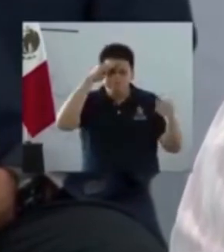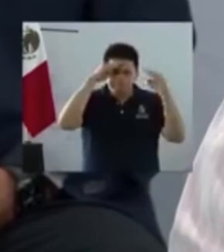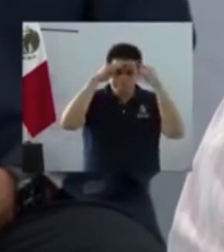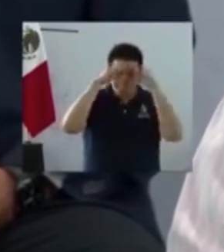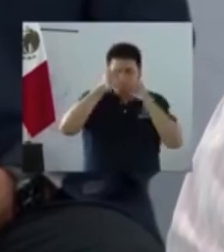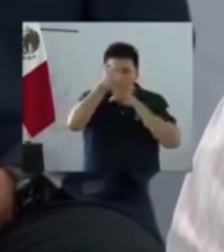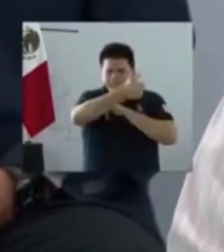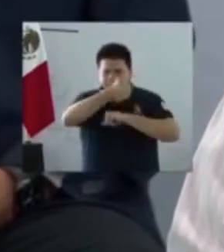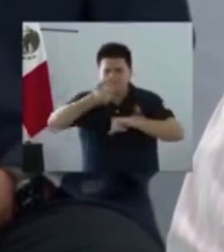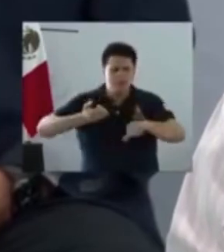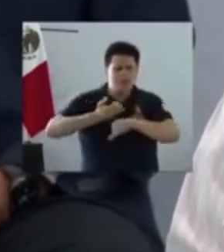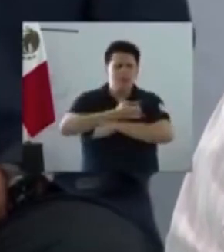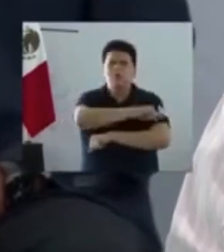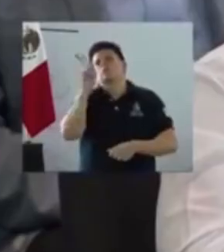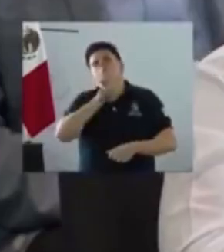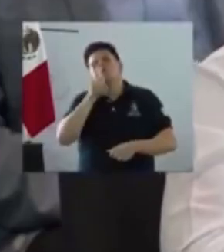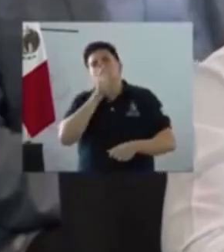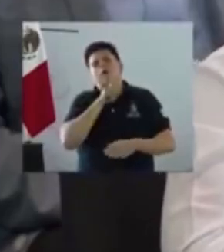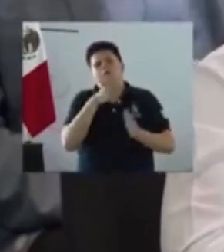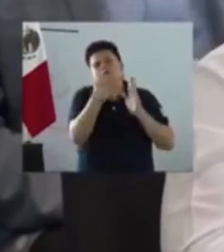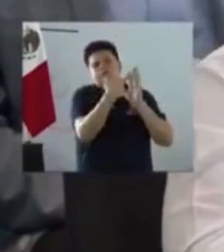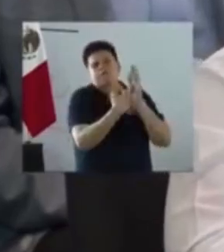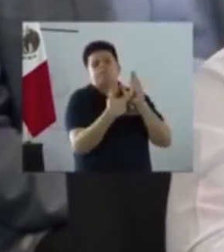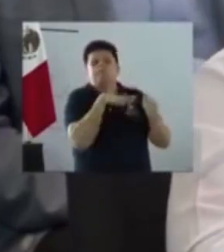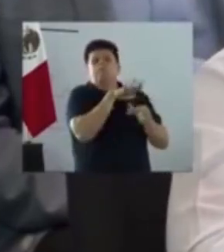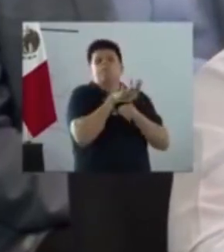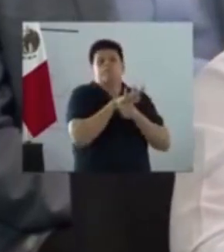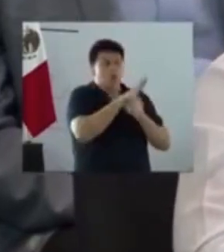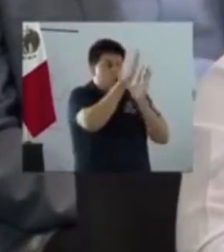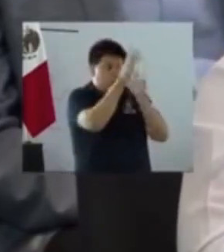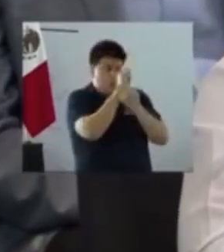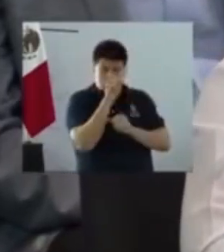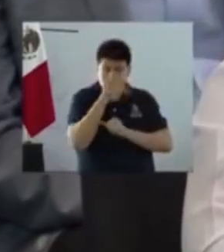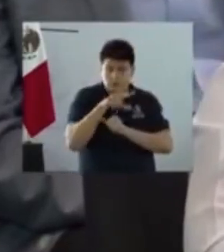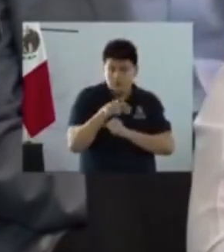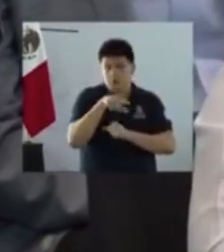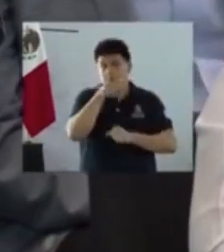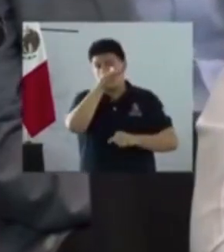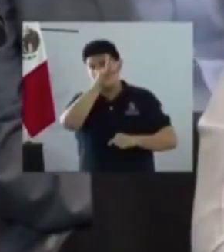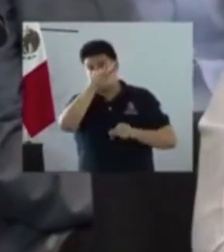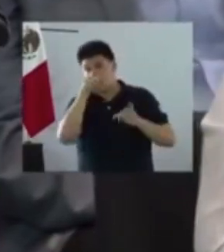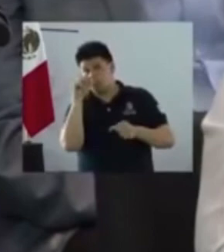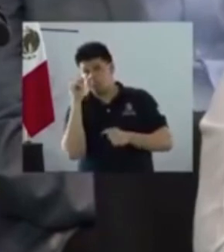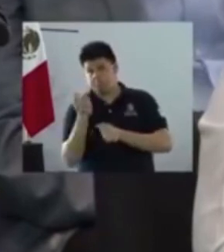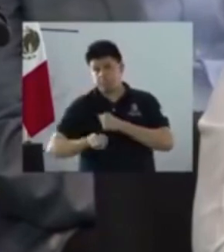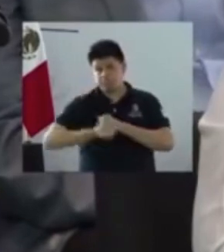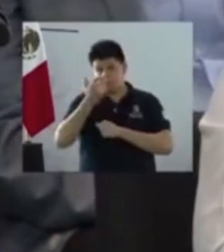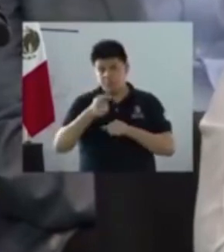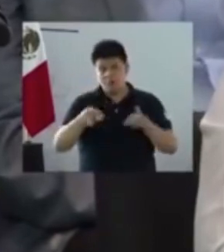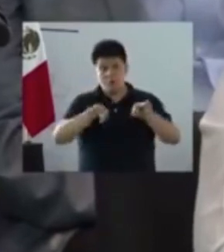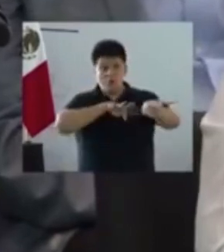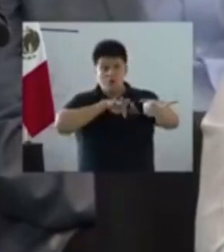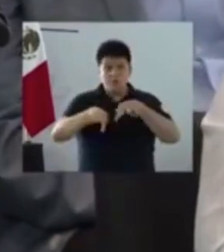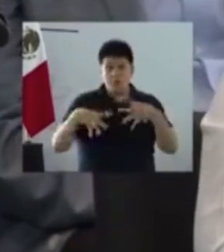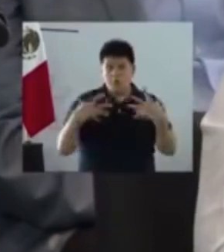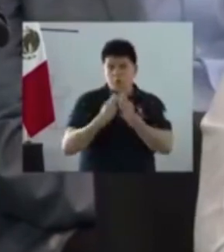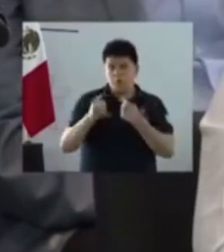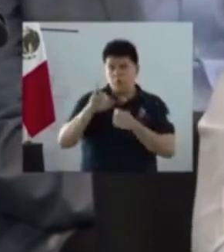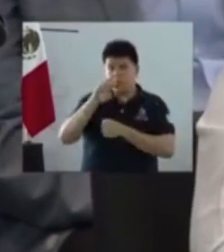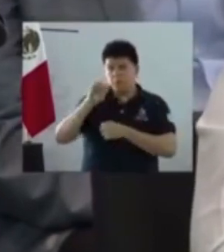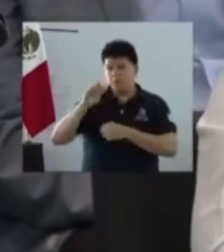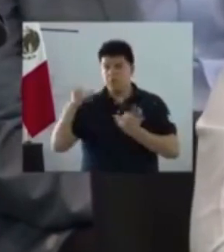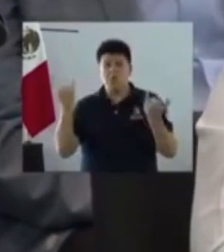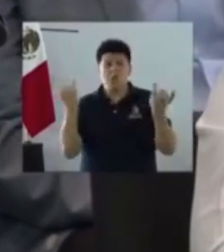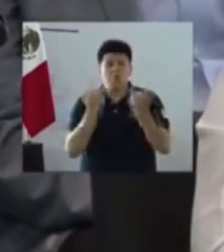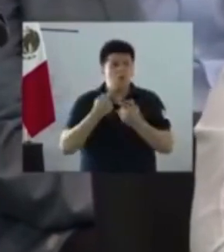fechas distintas a las de la SEP. En esta reunión participaron los gobernadores de Nuevo León, Coahuila, Tamaulipas, Colima,